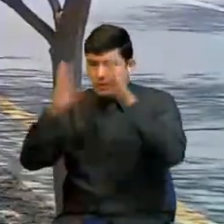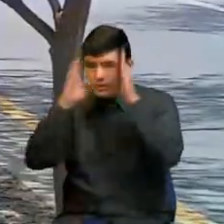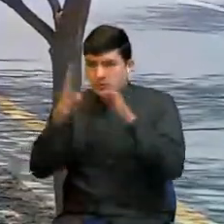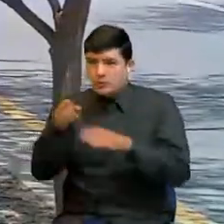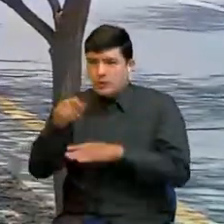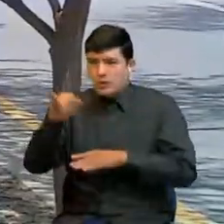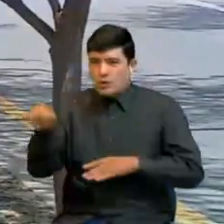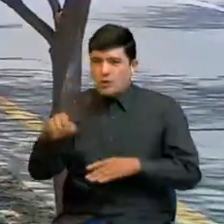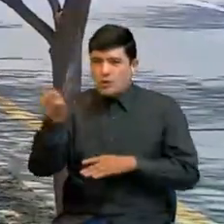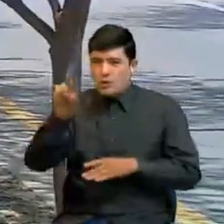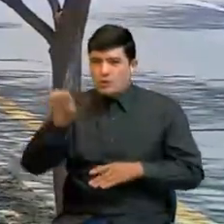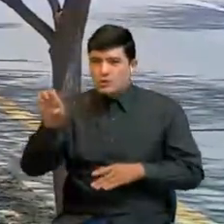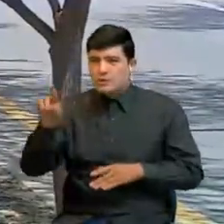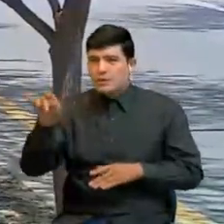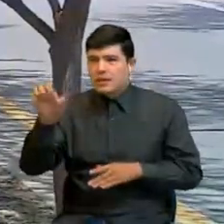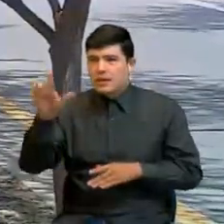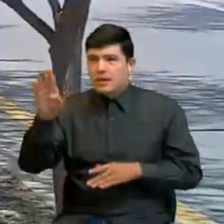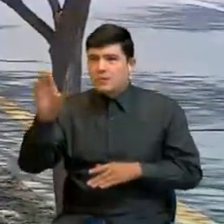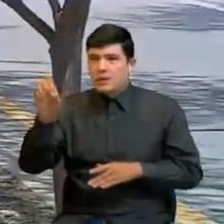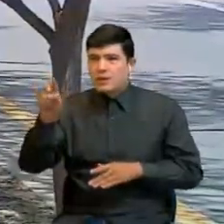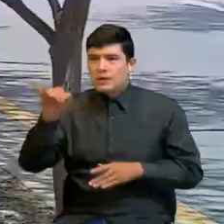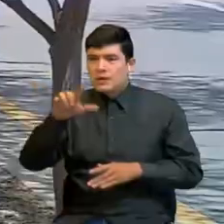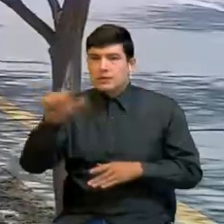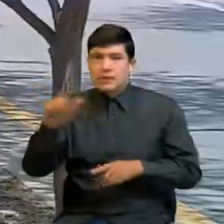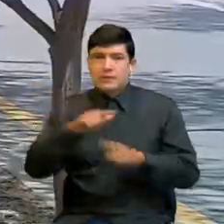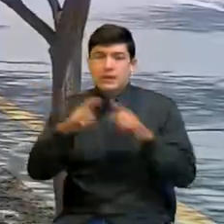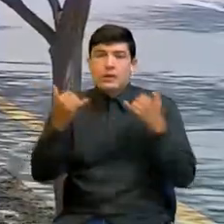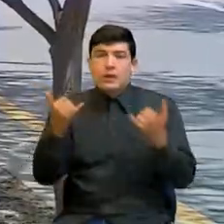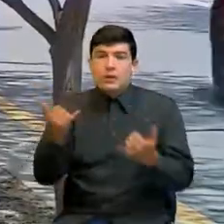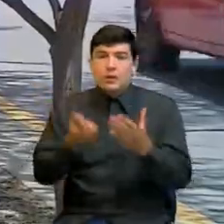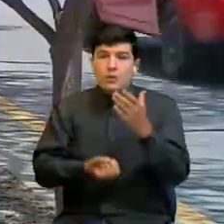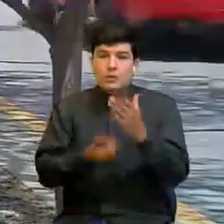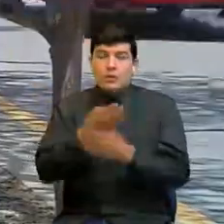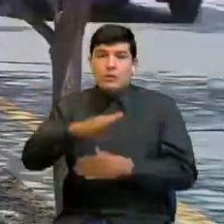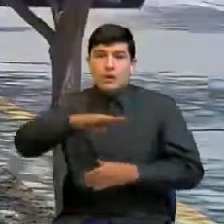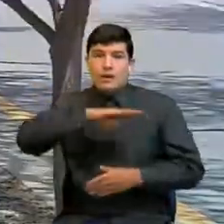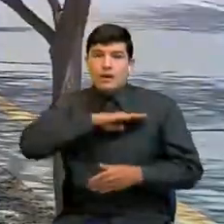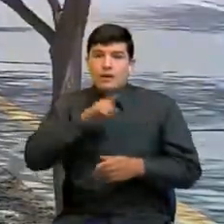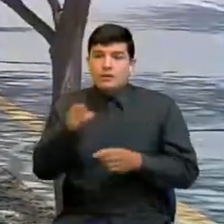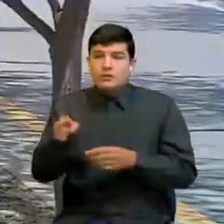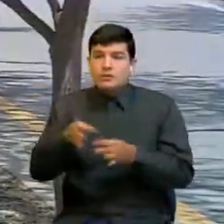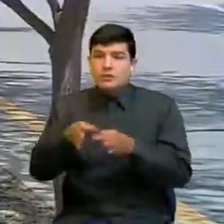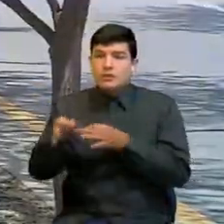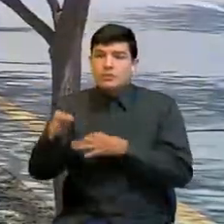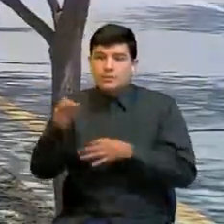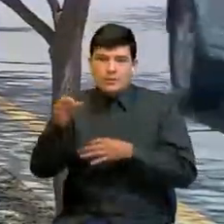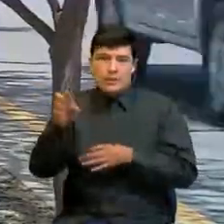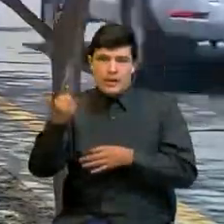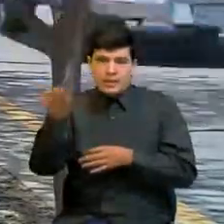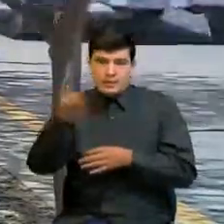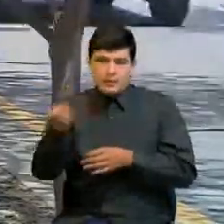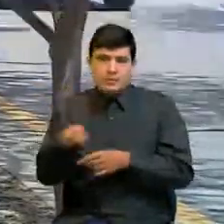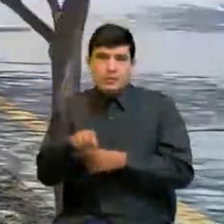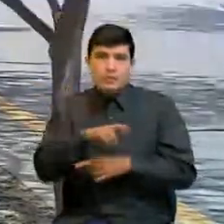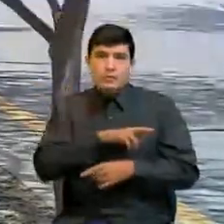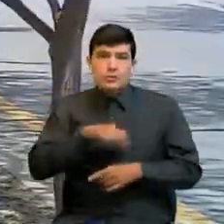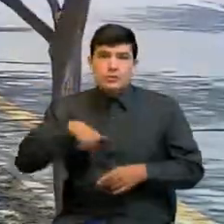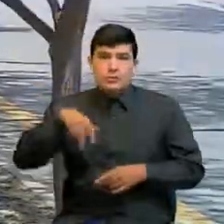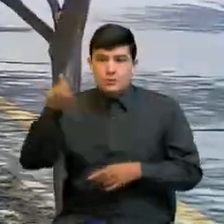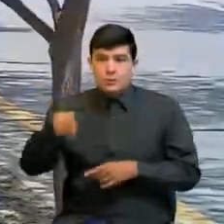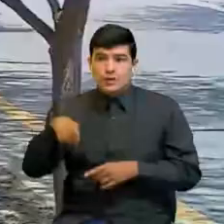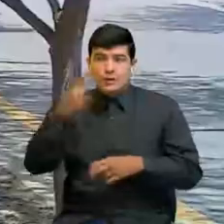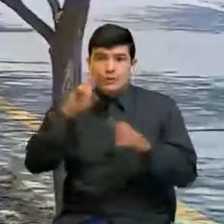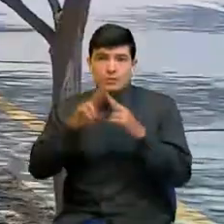Bonilla, convirtiéndolo hoy por hoy el nuevo alcalde del municipio de Los Patios. Conozcamos un poco del